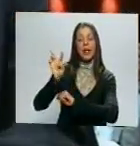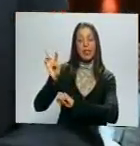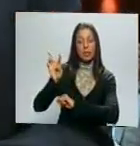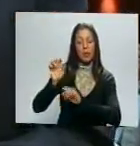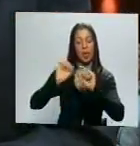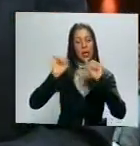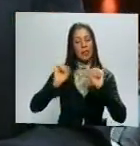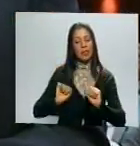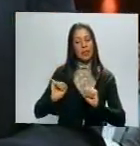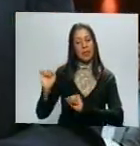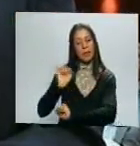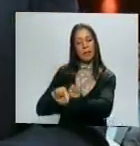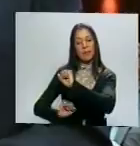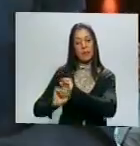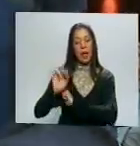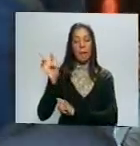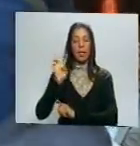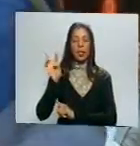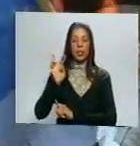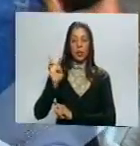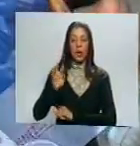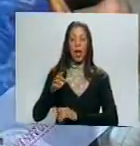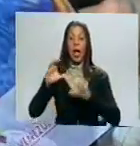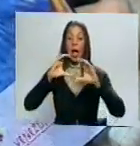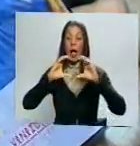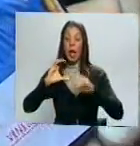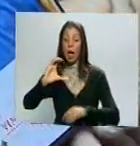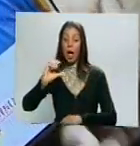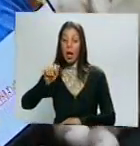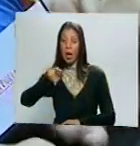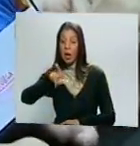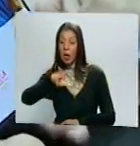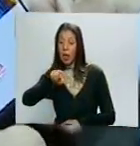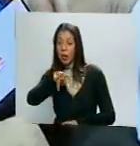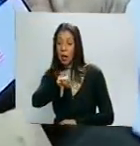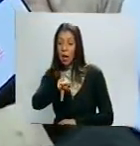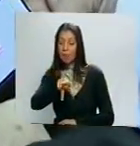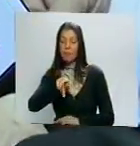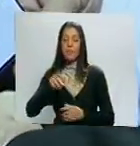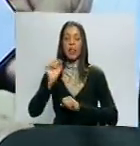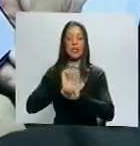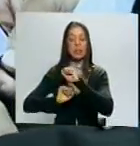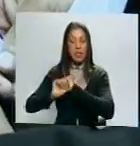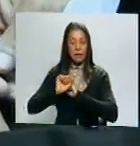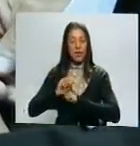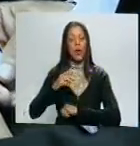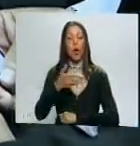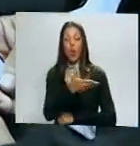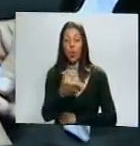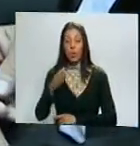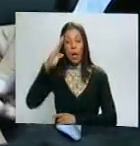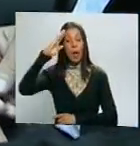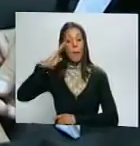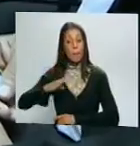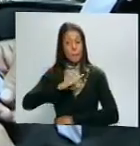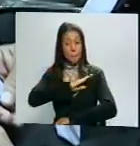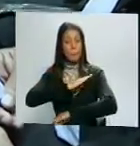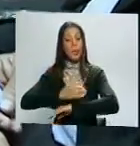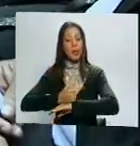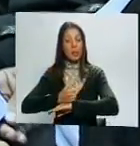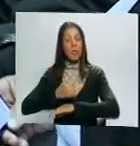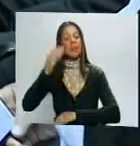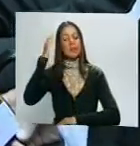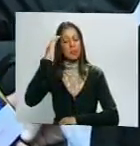sistema defensivo territorial. El CLAP, ese sistema defensivo territorial, y aquí los que son militares, que son varios, saben de esto más que